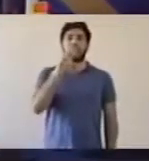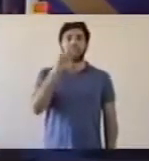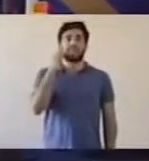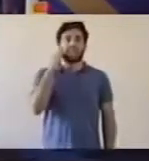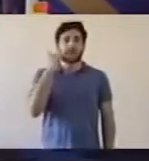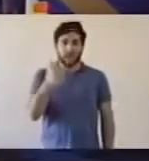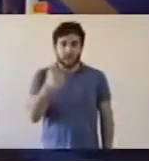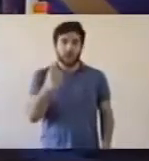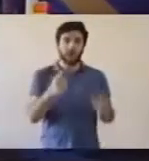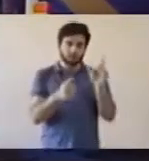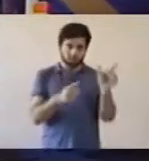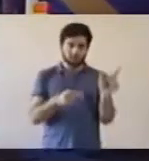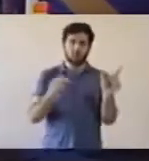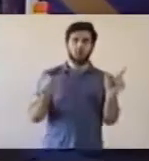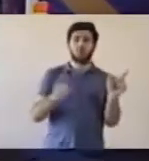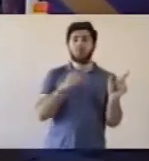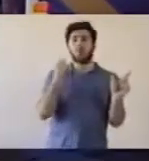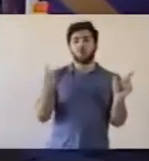sastrería